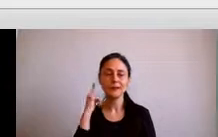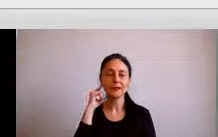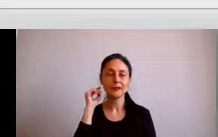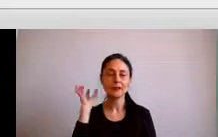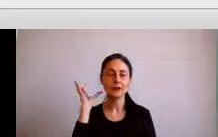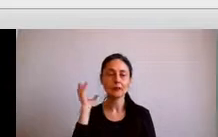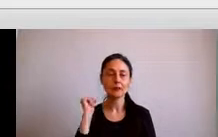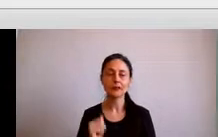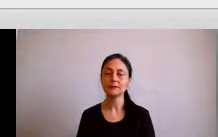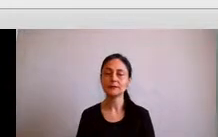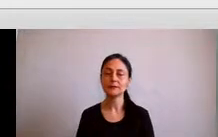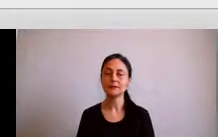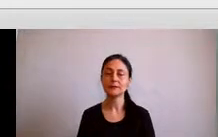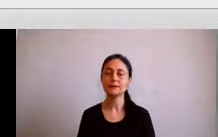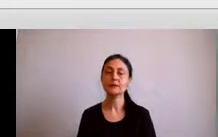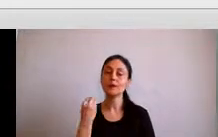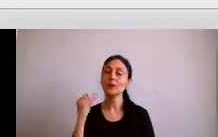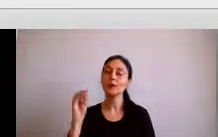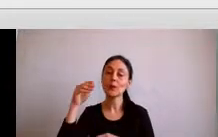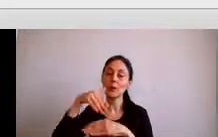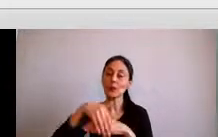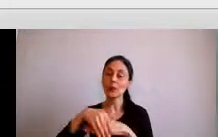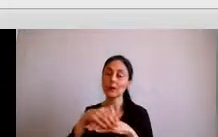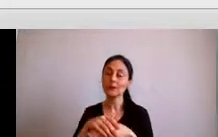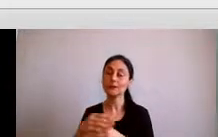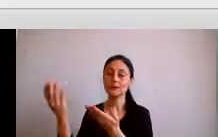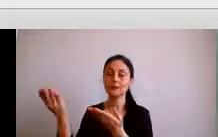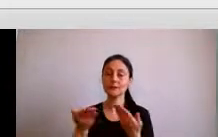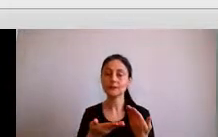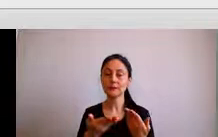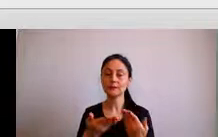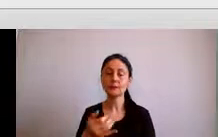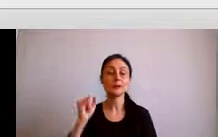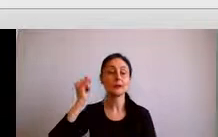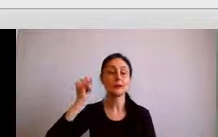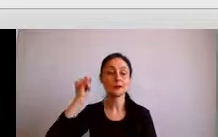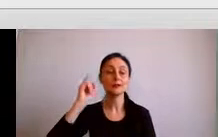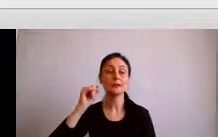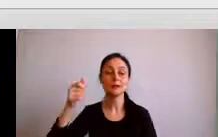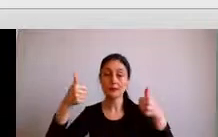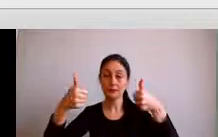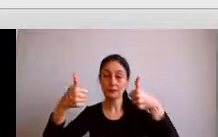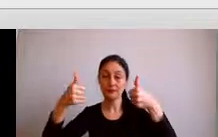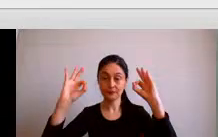Buenas tardes, muchas gracias por la invitación. No sé si Silvana me escucha bien.